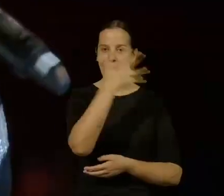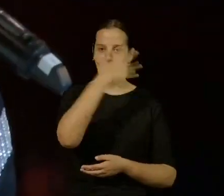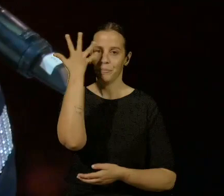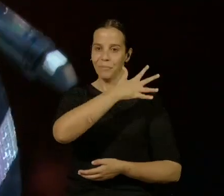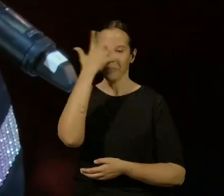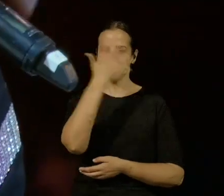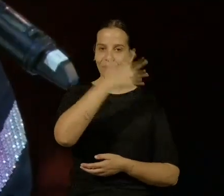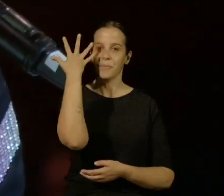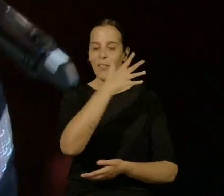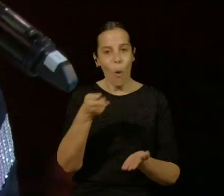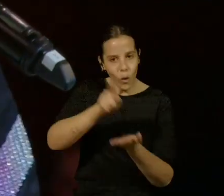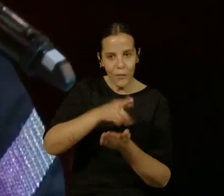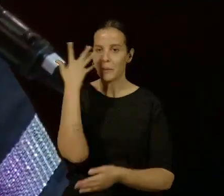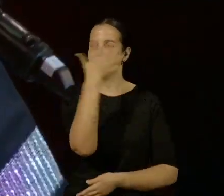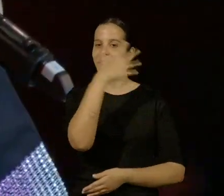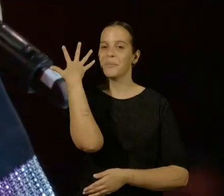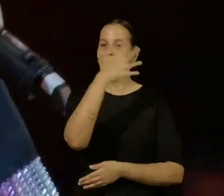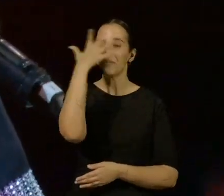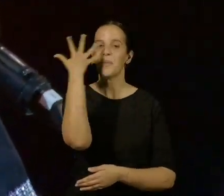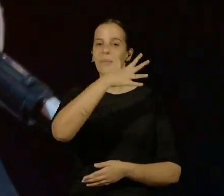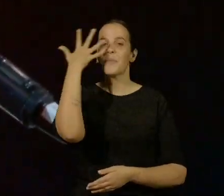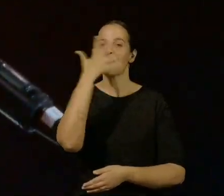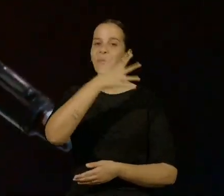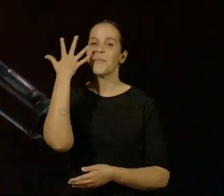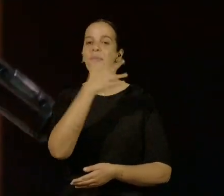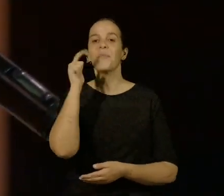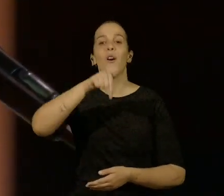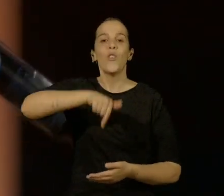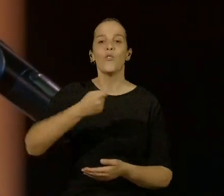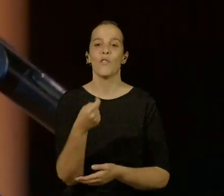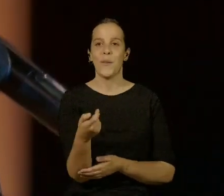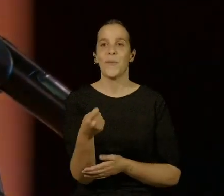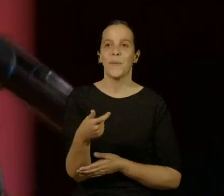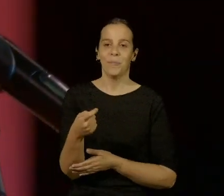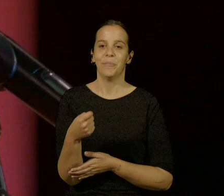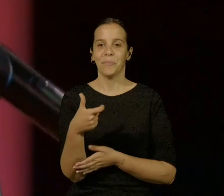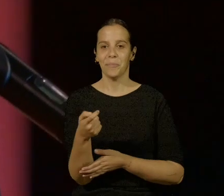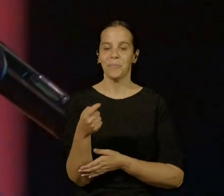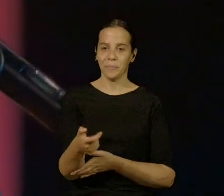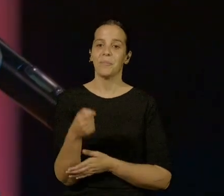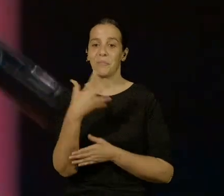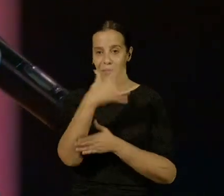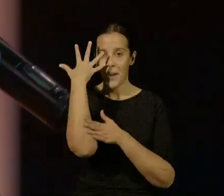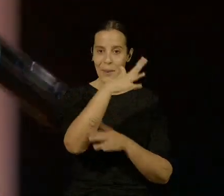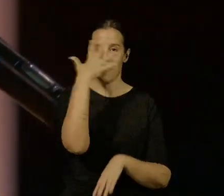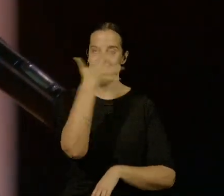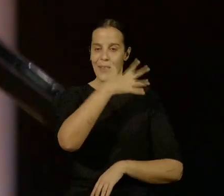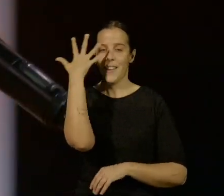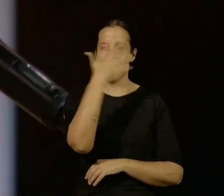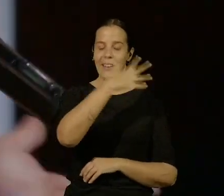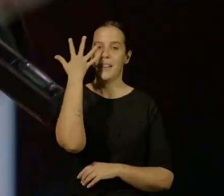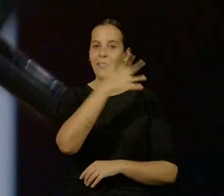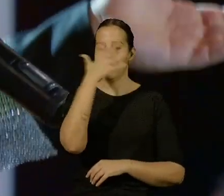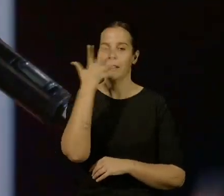Carnavales, otra, otra. Carnavales, carnavales aquí en Puerto Rosario. Carnavales,